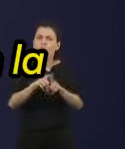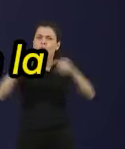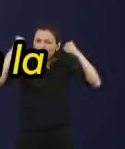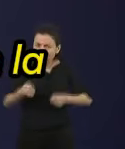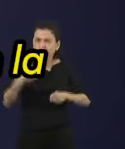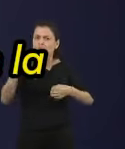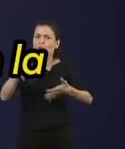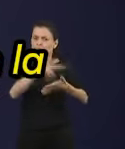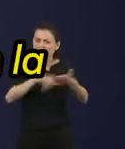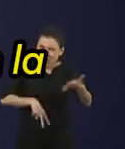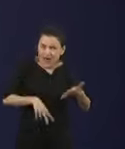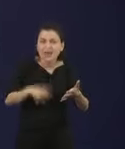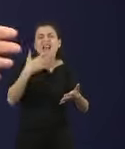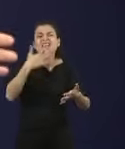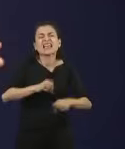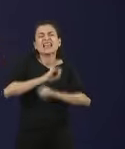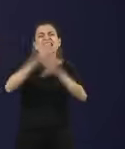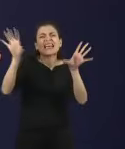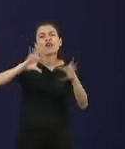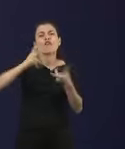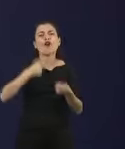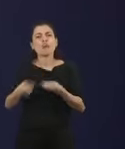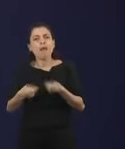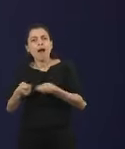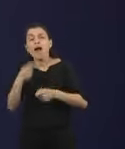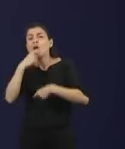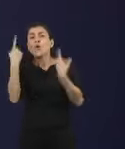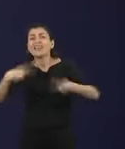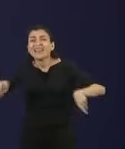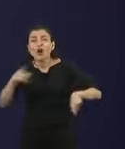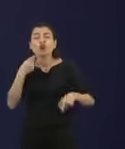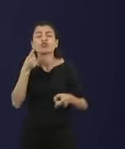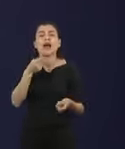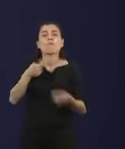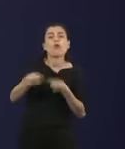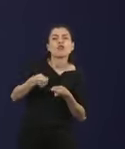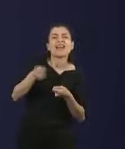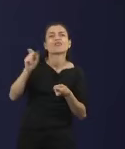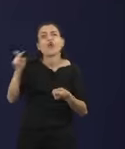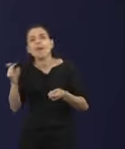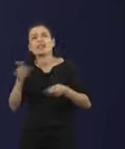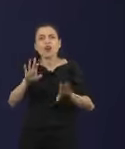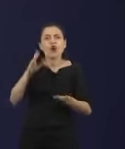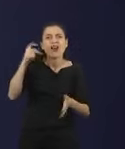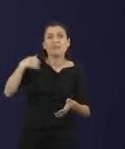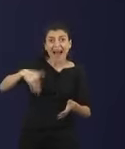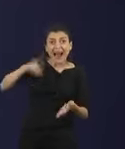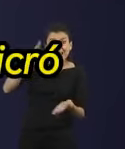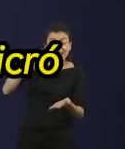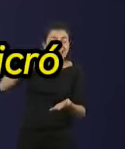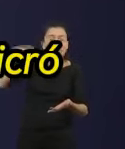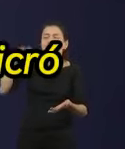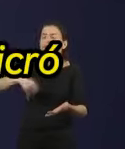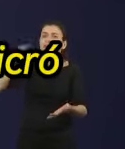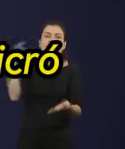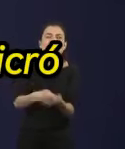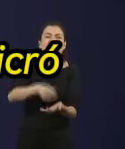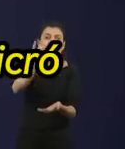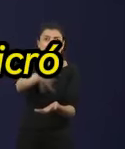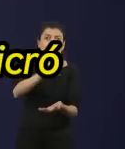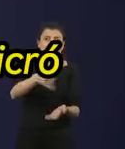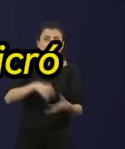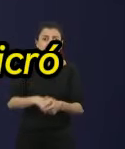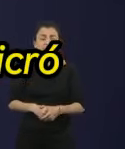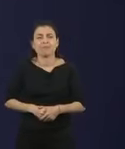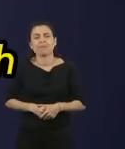que las operaciones que se dan en Argentina siempre tributan no no es una cuestión de no no le des el micrófono me tiene harto agarrando el